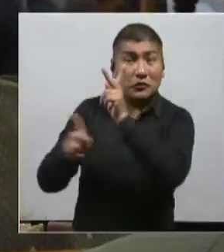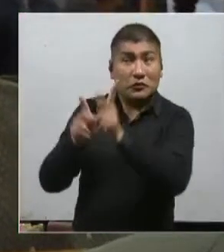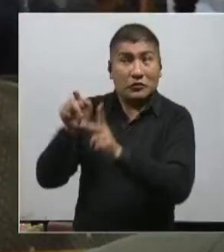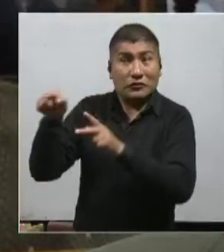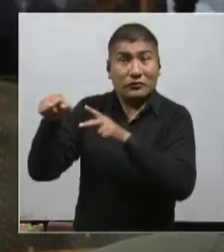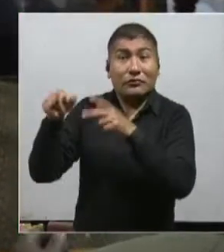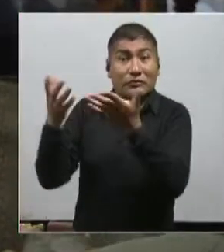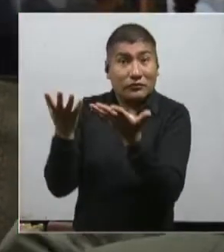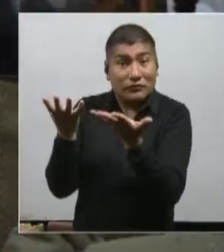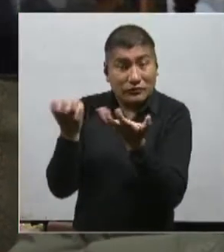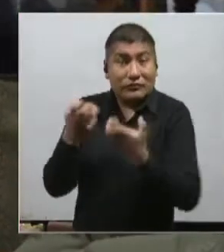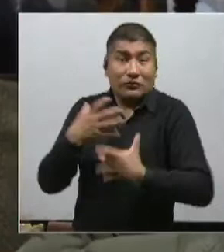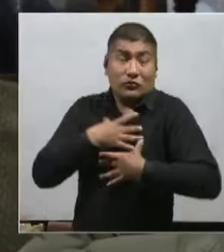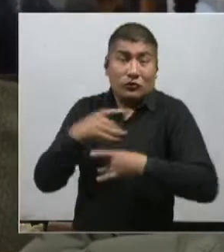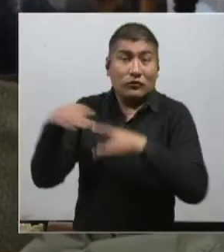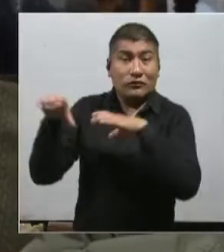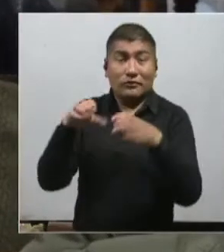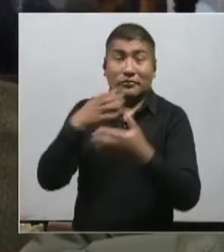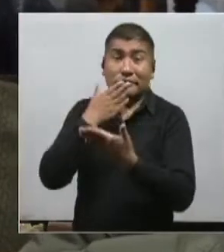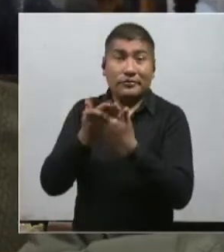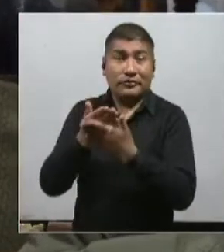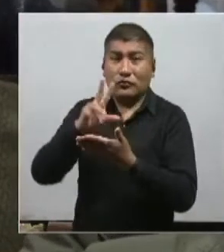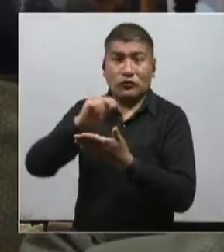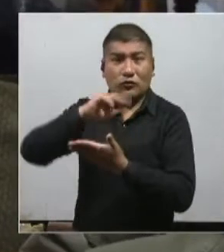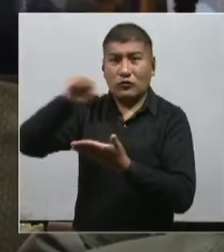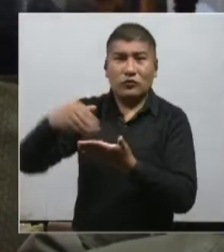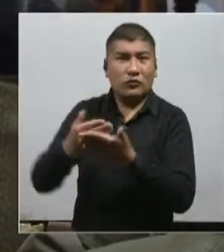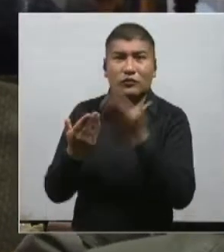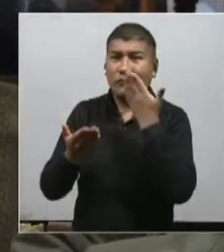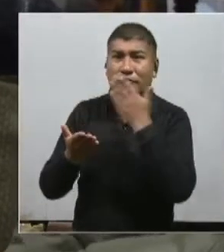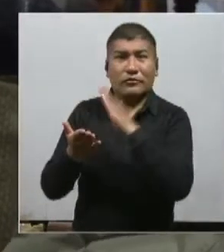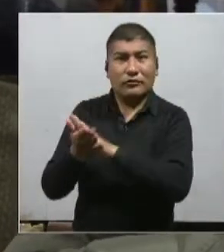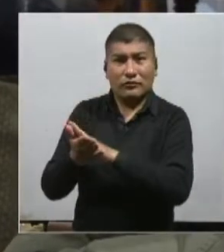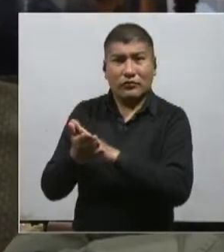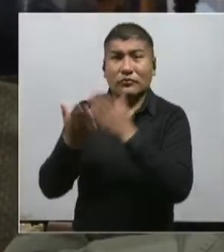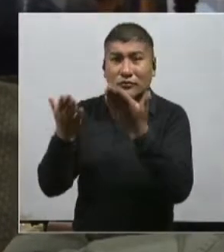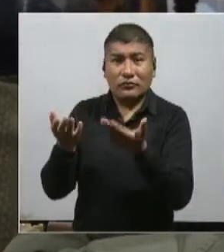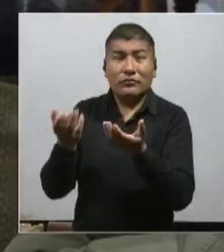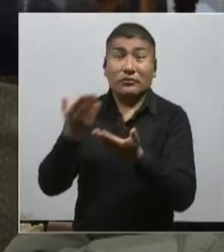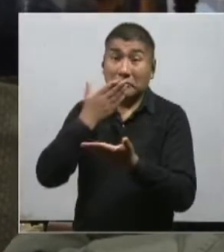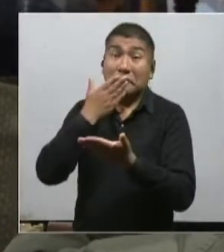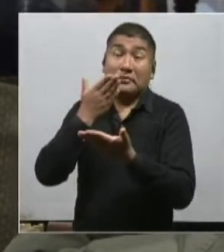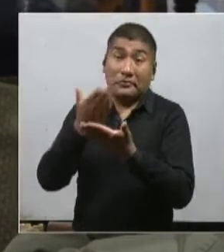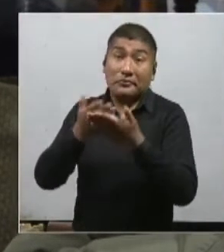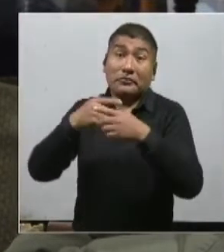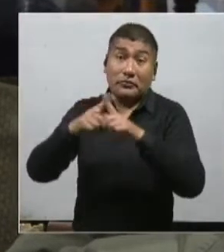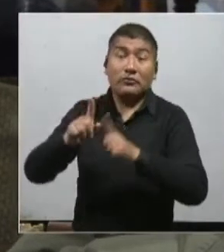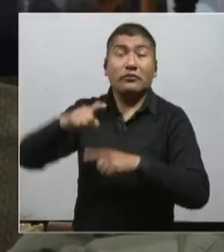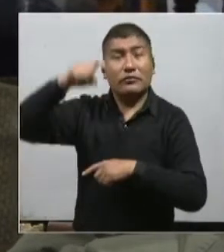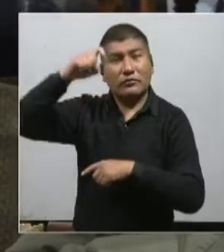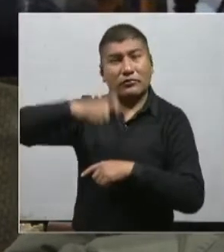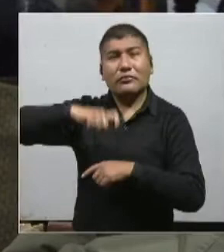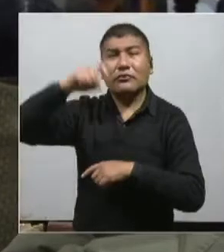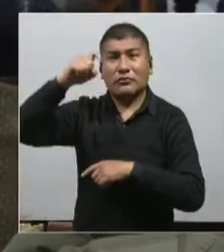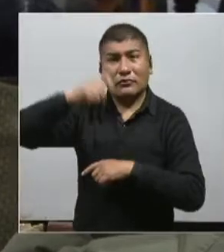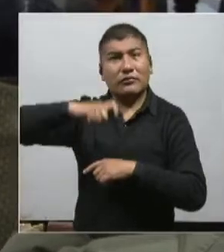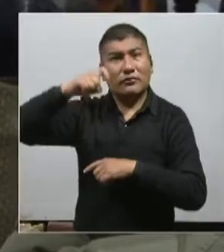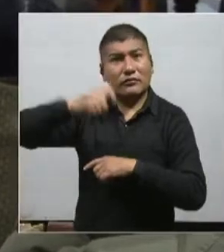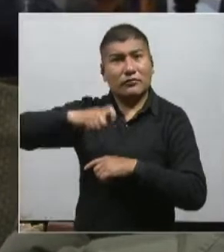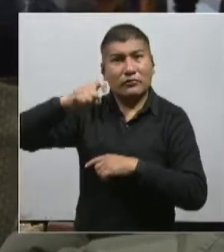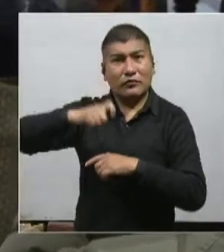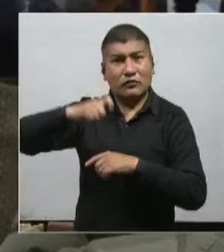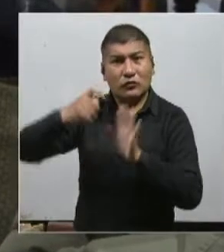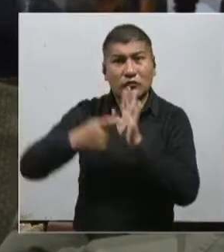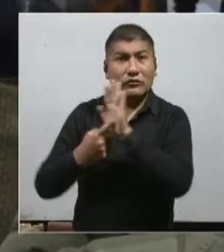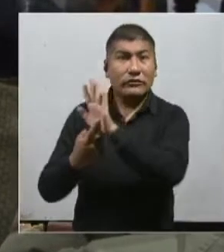a hacer el bien. No todo es malo, hay mucho bien, pero es necesario hacerlo